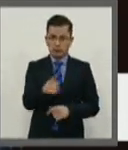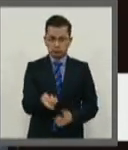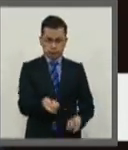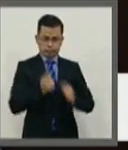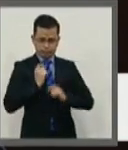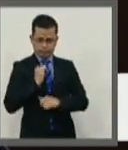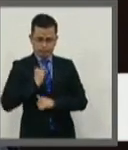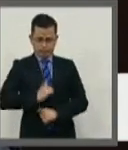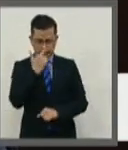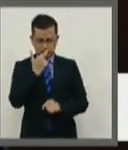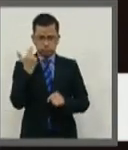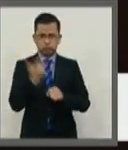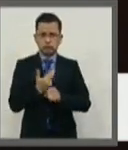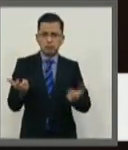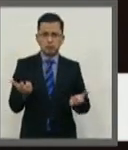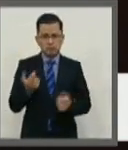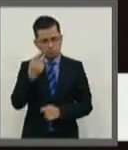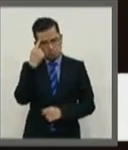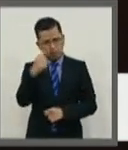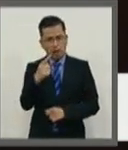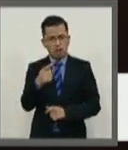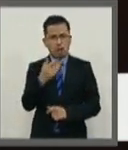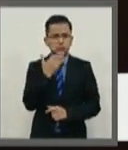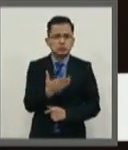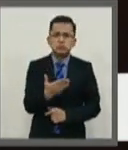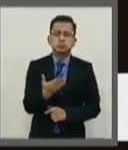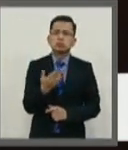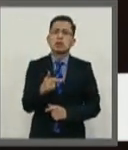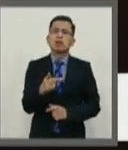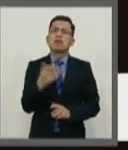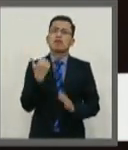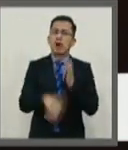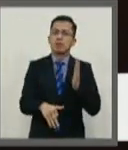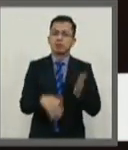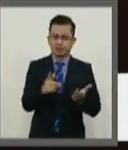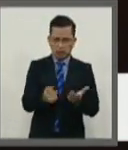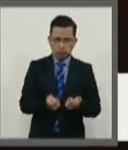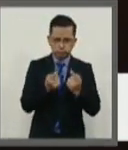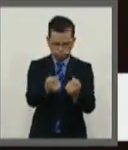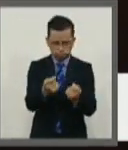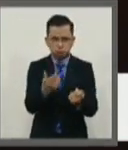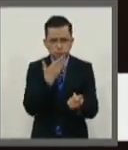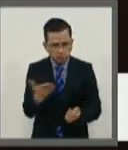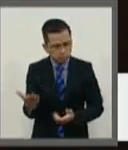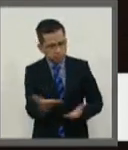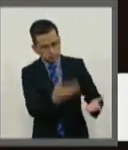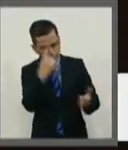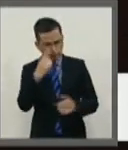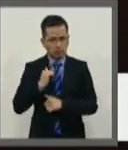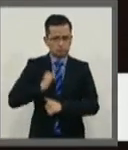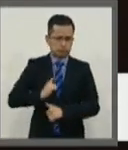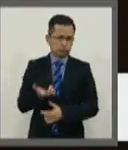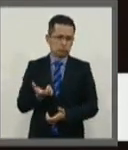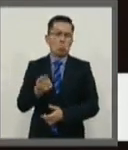ejerciendo únicamente la capacidad de goce, pero limitándose su capacidad de